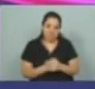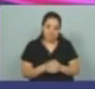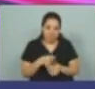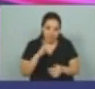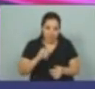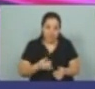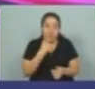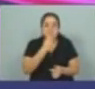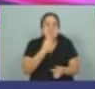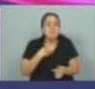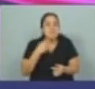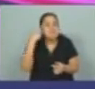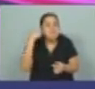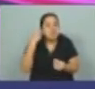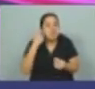Arreglar no sé qué.